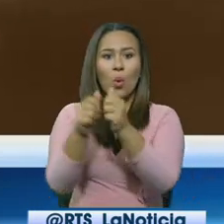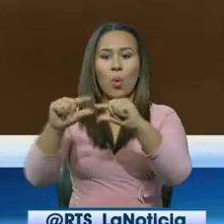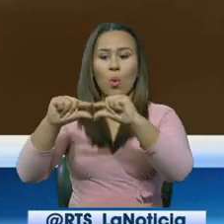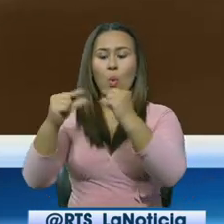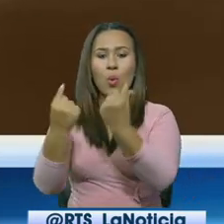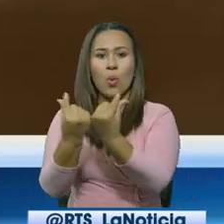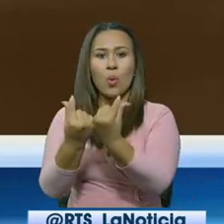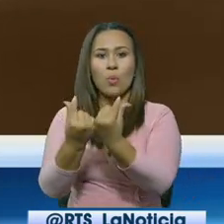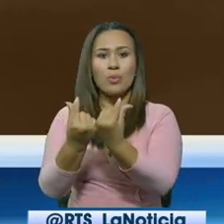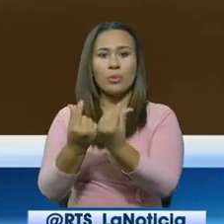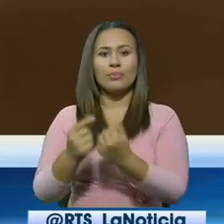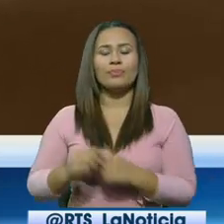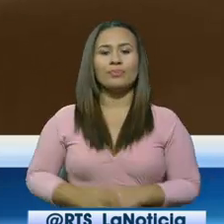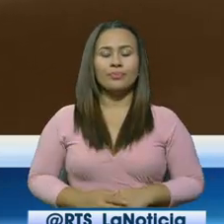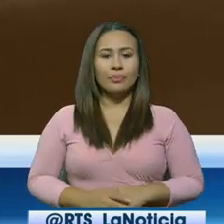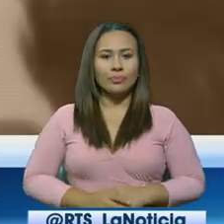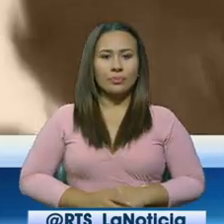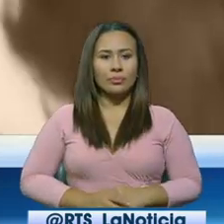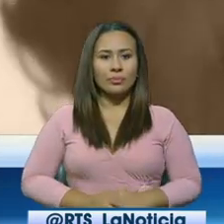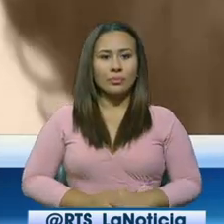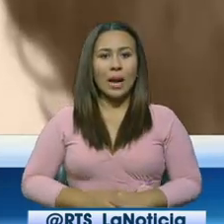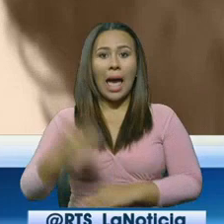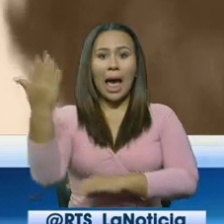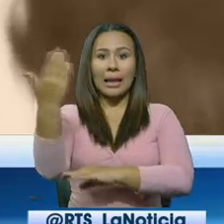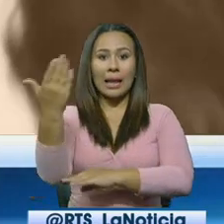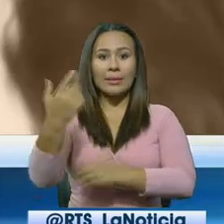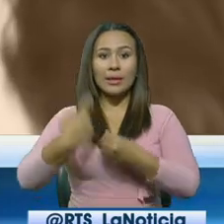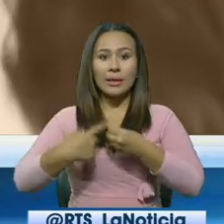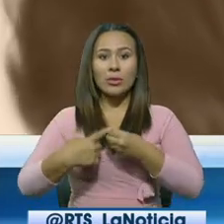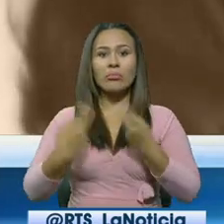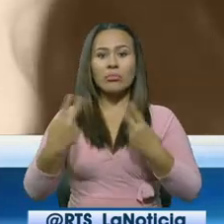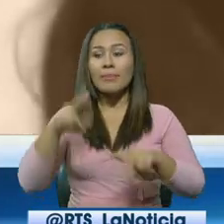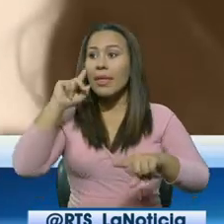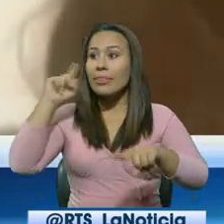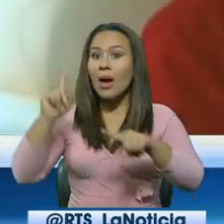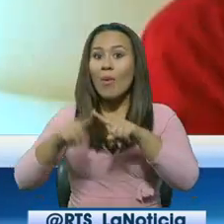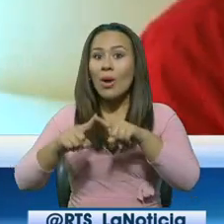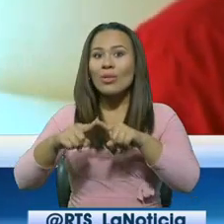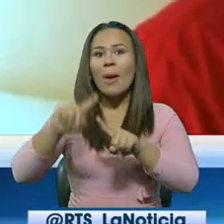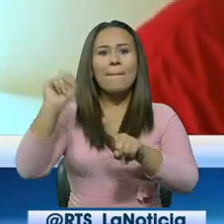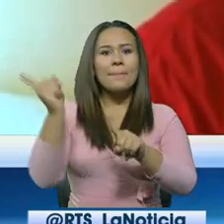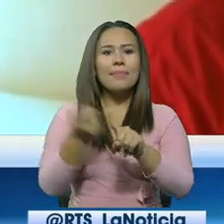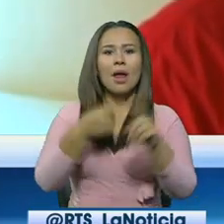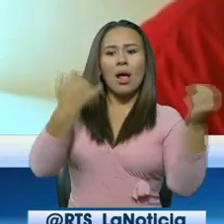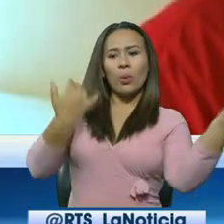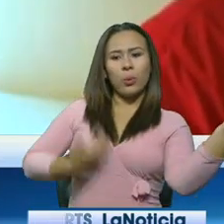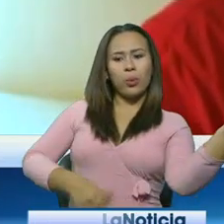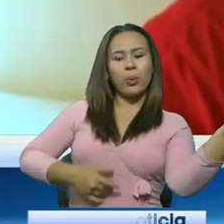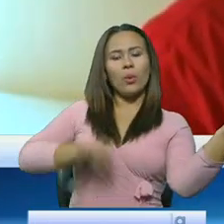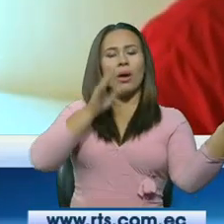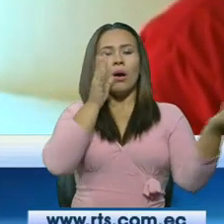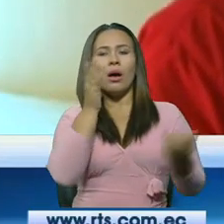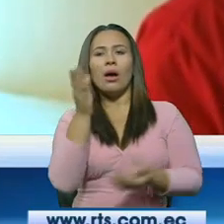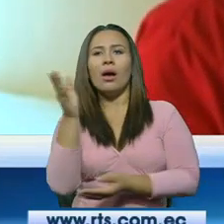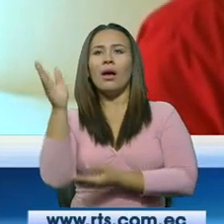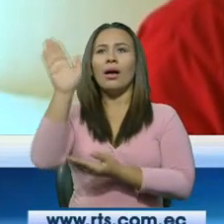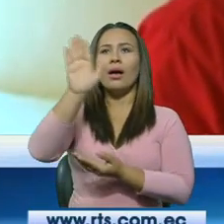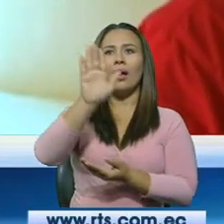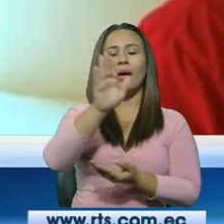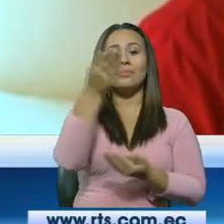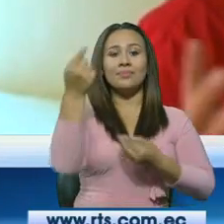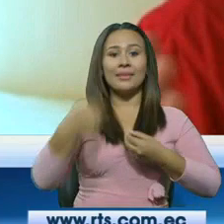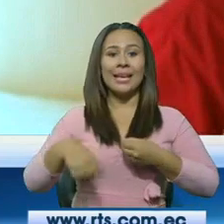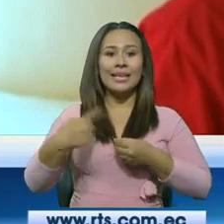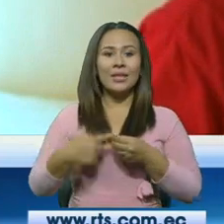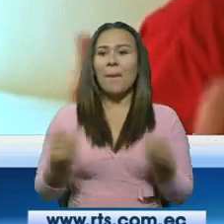los Benítez y Valencia y bajo el auspicio de la alcaldía de Quito, establecen la primera serenata quiteña, y alrededor de eso es que